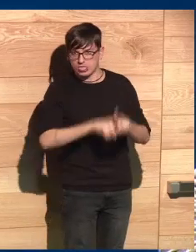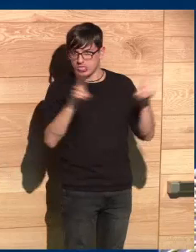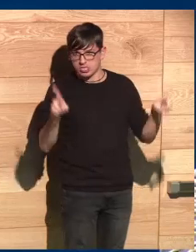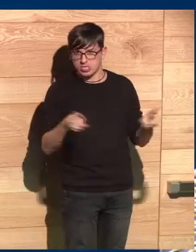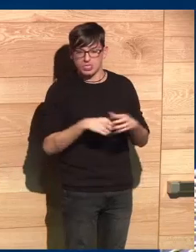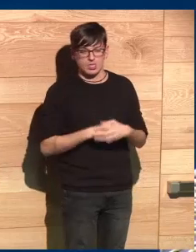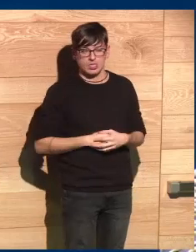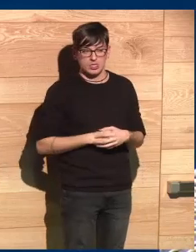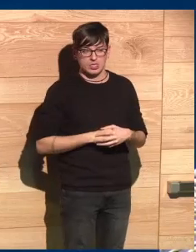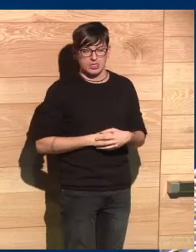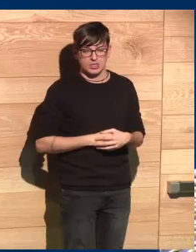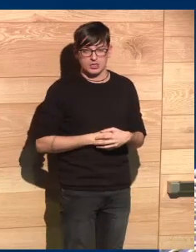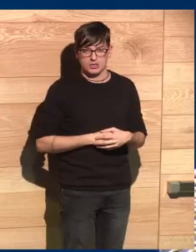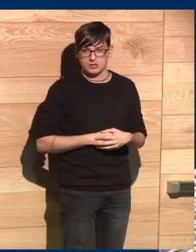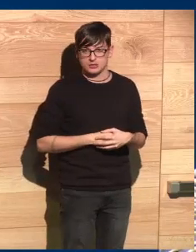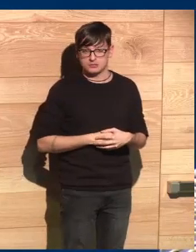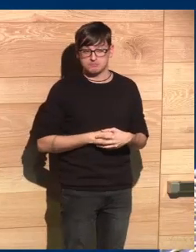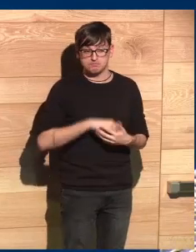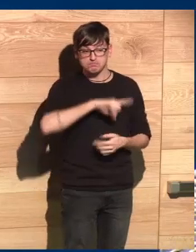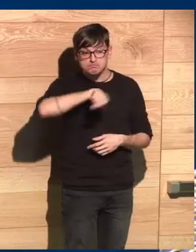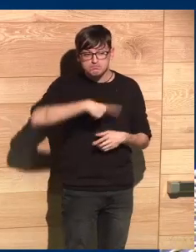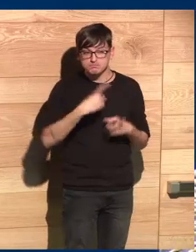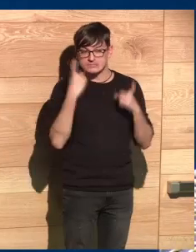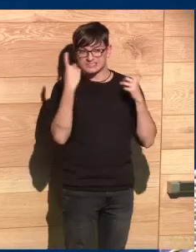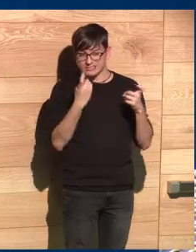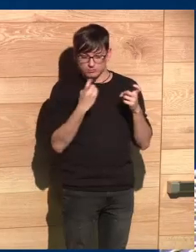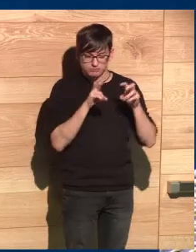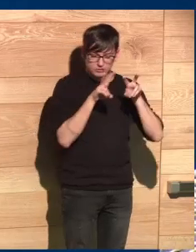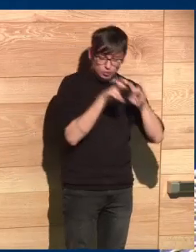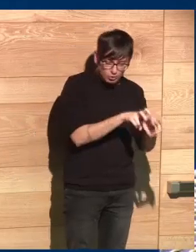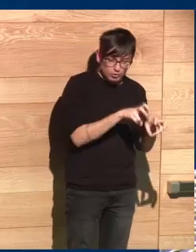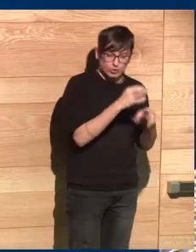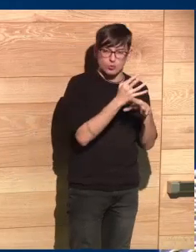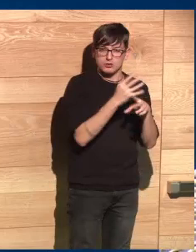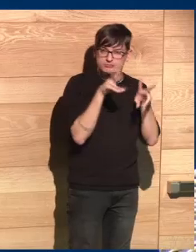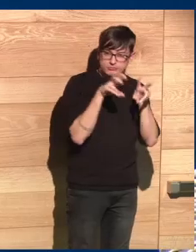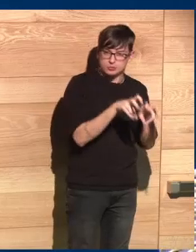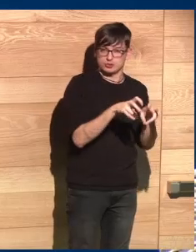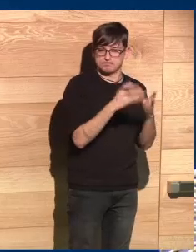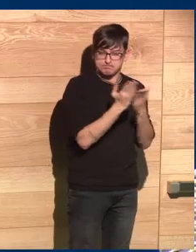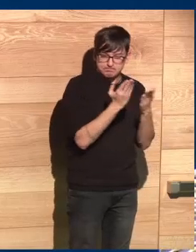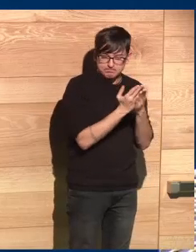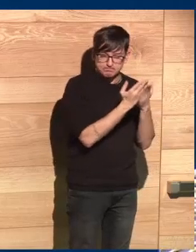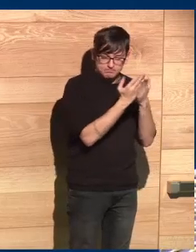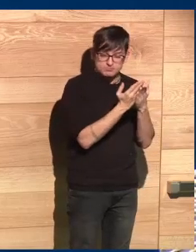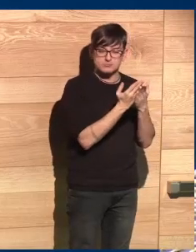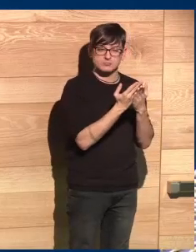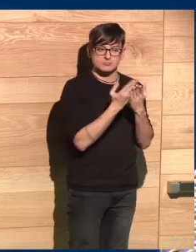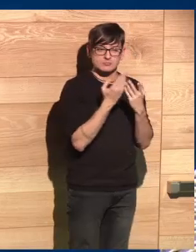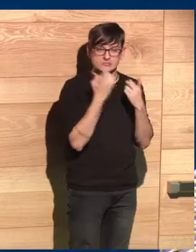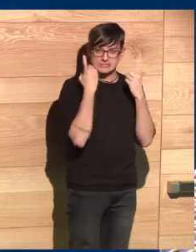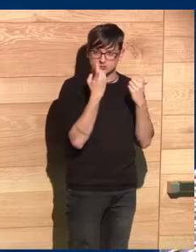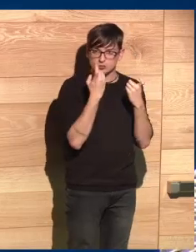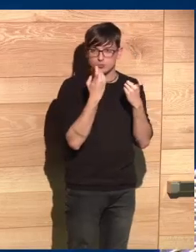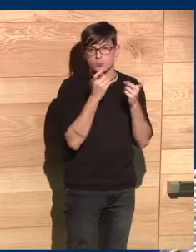como menor. Entonces, lo que estamos intentando hacer en el estudio del juego, el estudio académico del juego, es crear un vocabulario